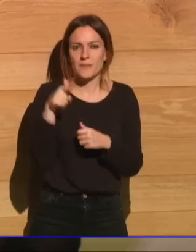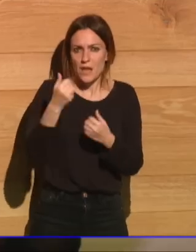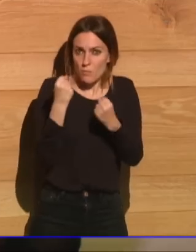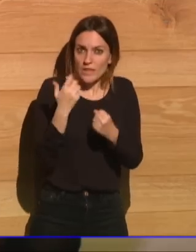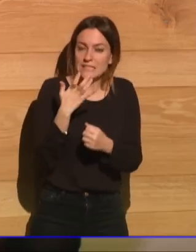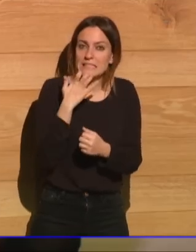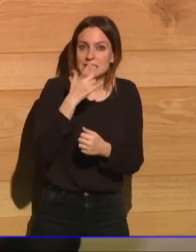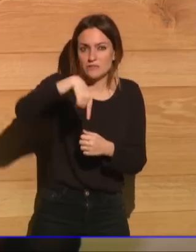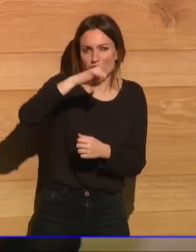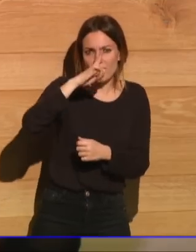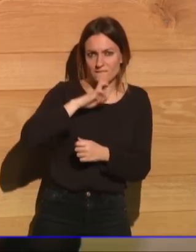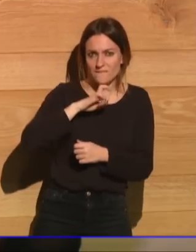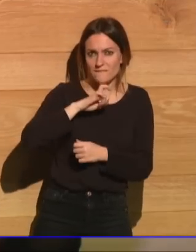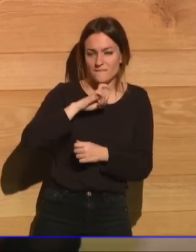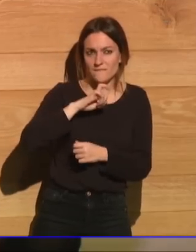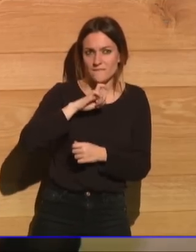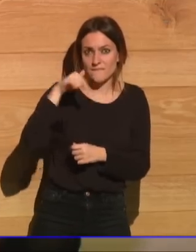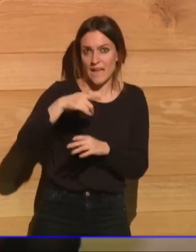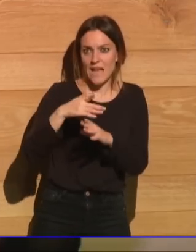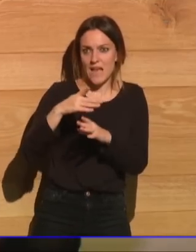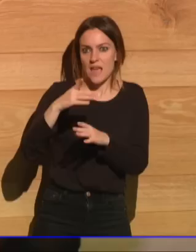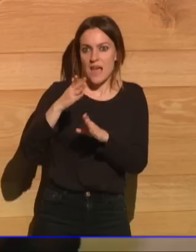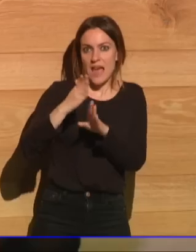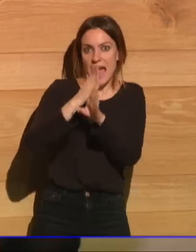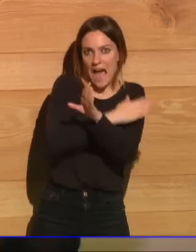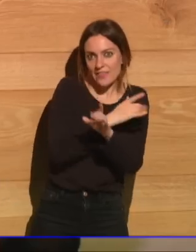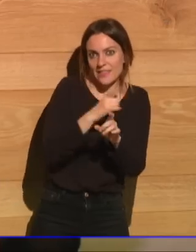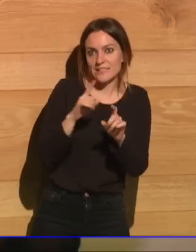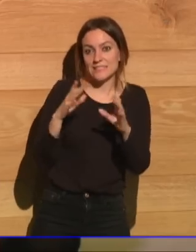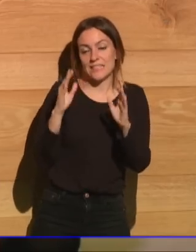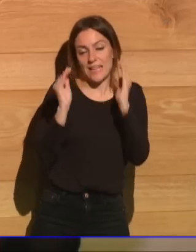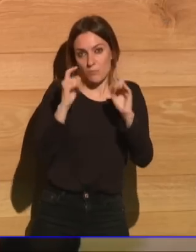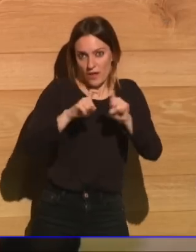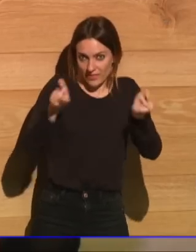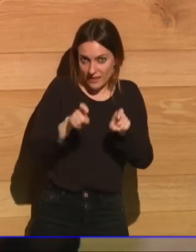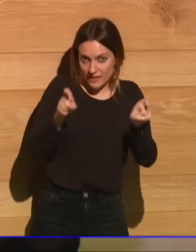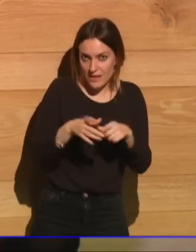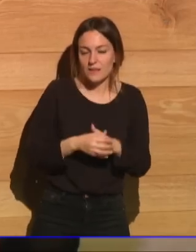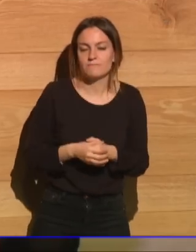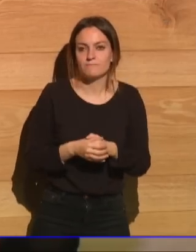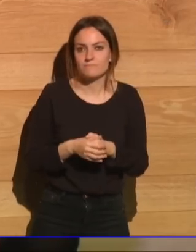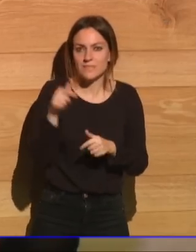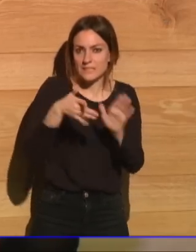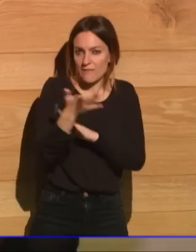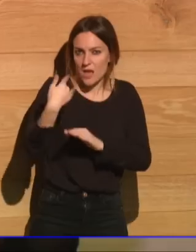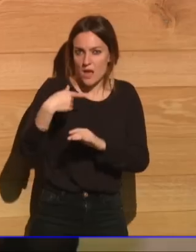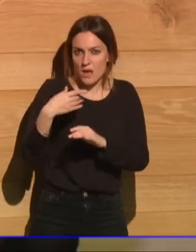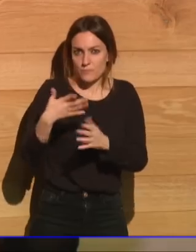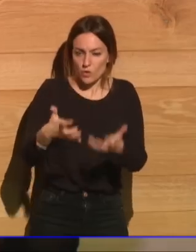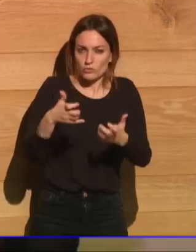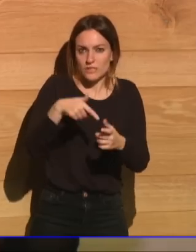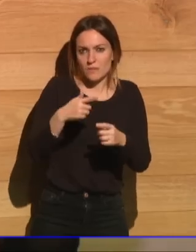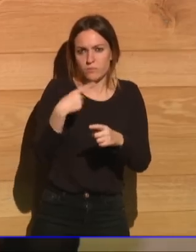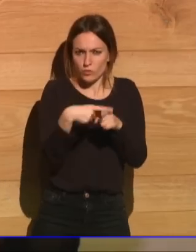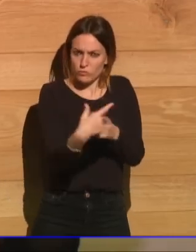si recordamos todos que eran antes del digital y que conseguían llegar a lugares